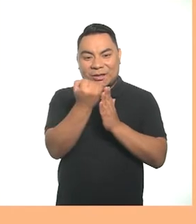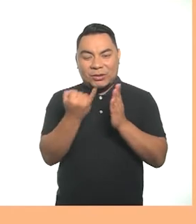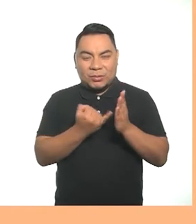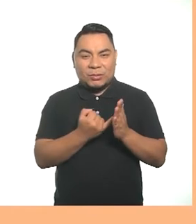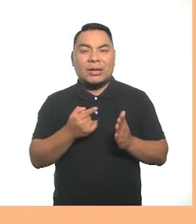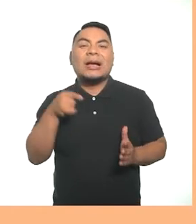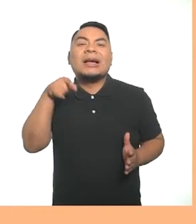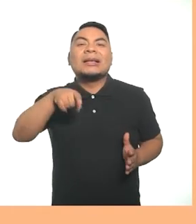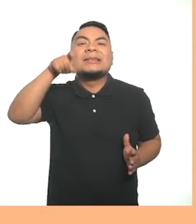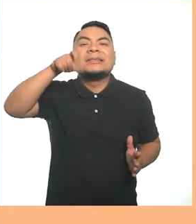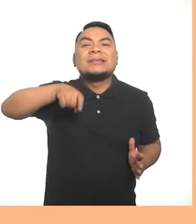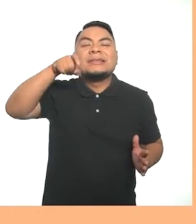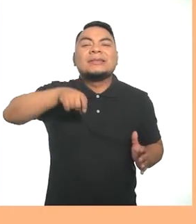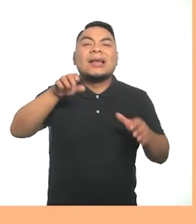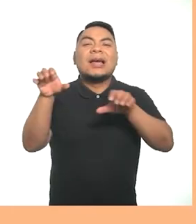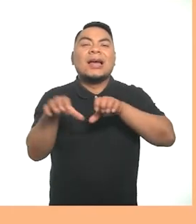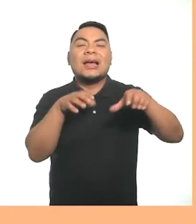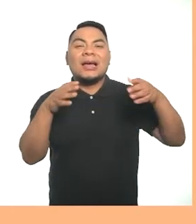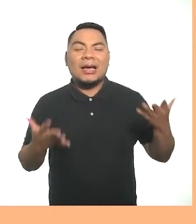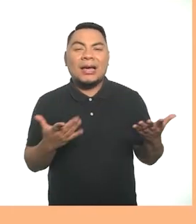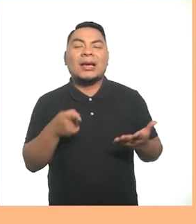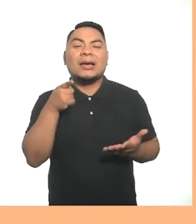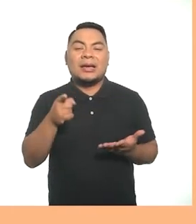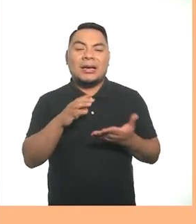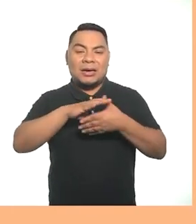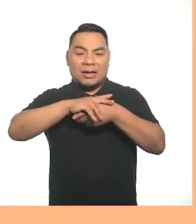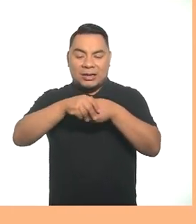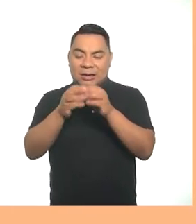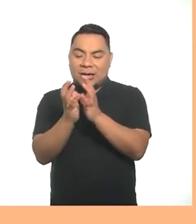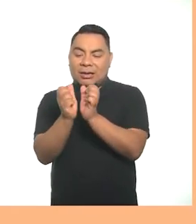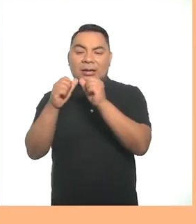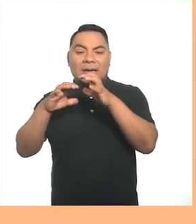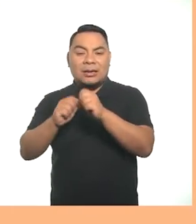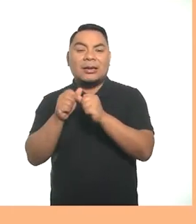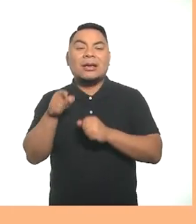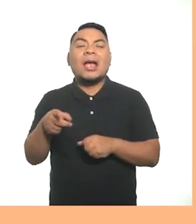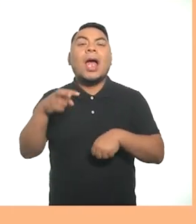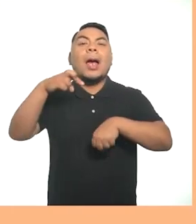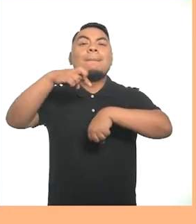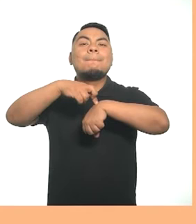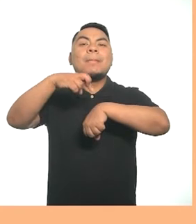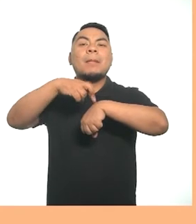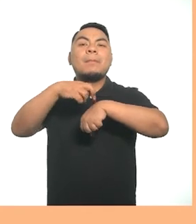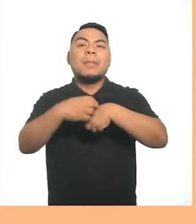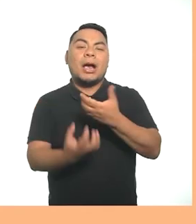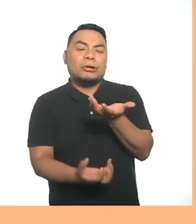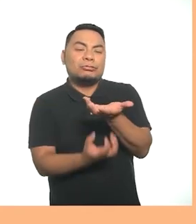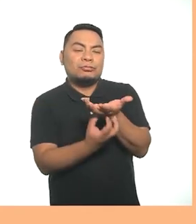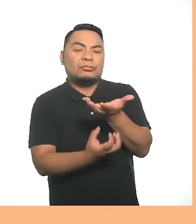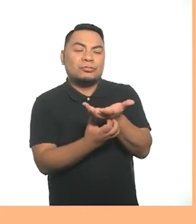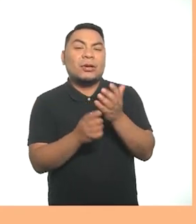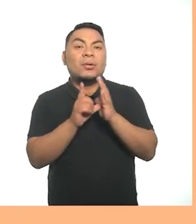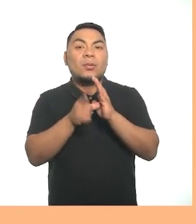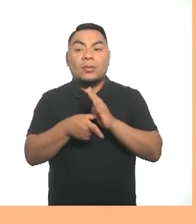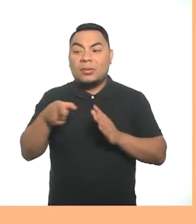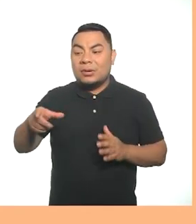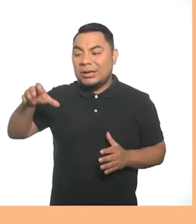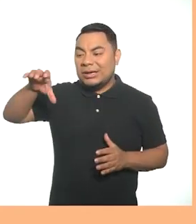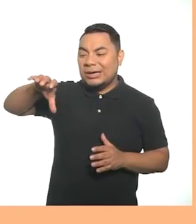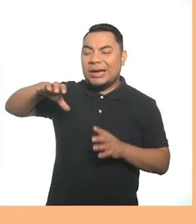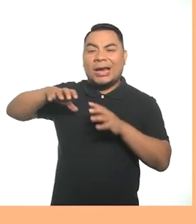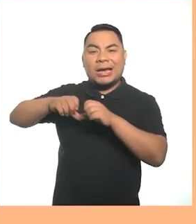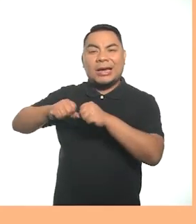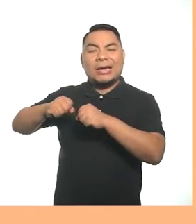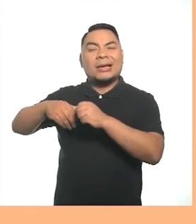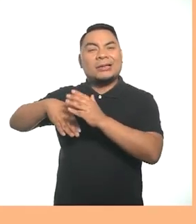Para eso, necesitamos hacer una pasta a base de papa hervida y yeso. Yo quiero